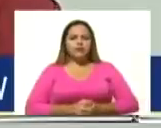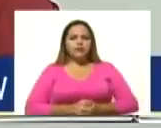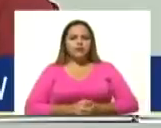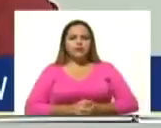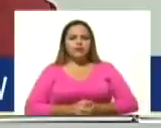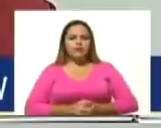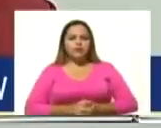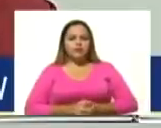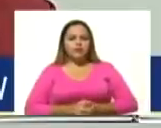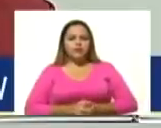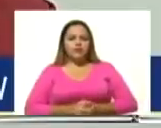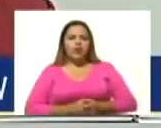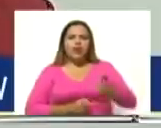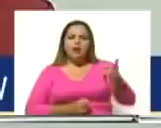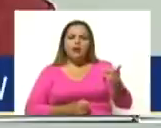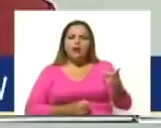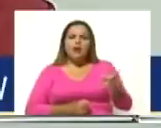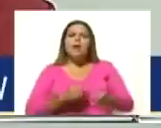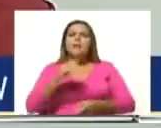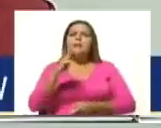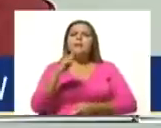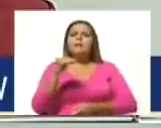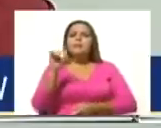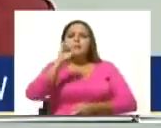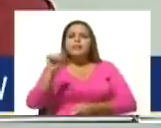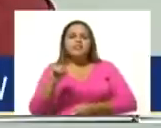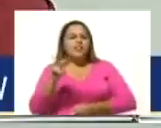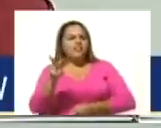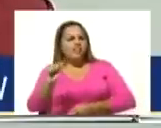Ese Pisco. Pisba.